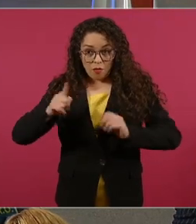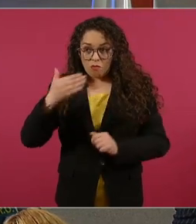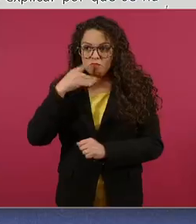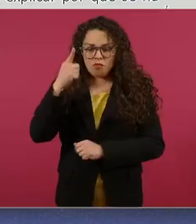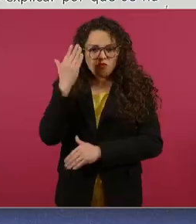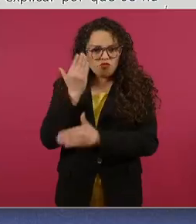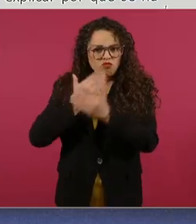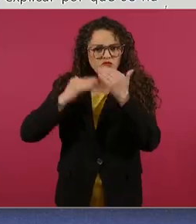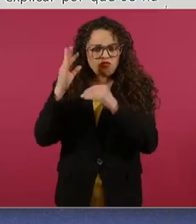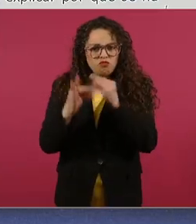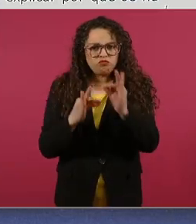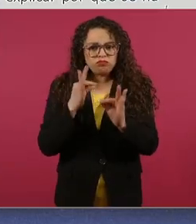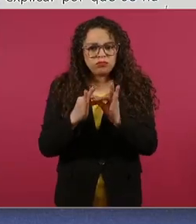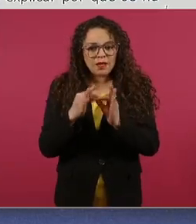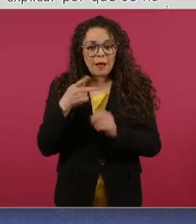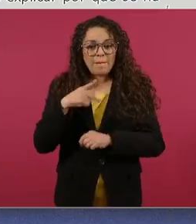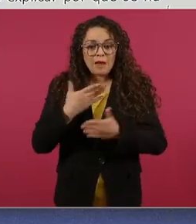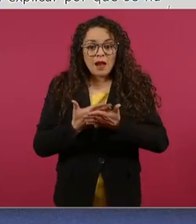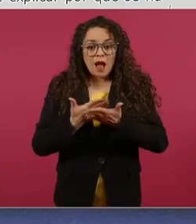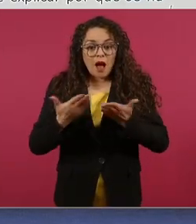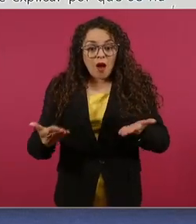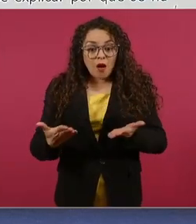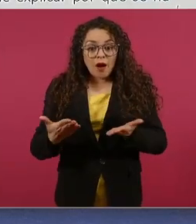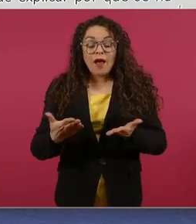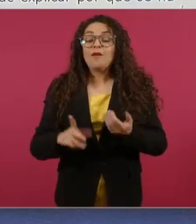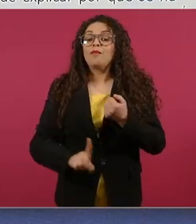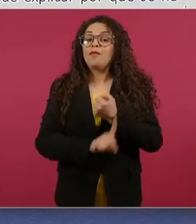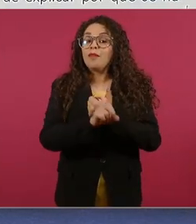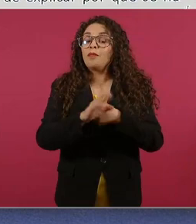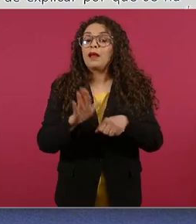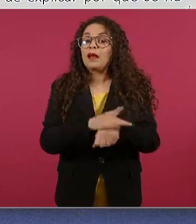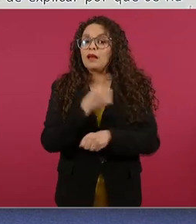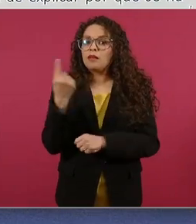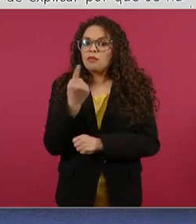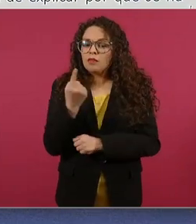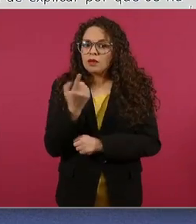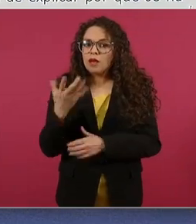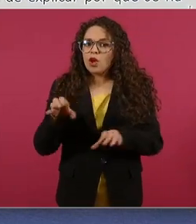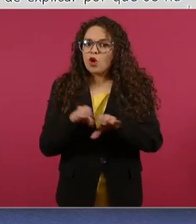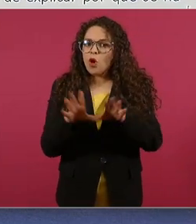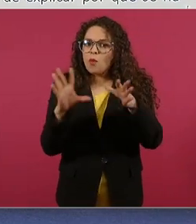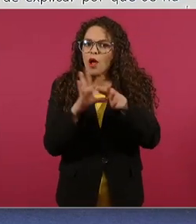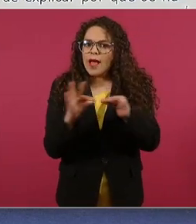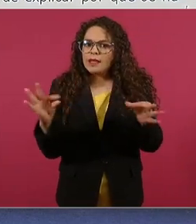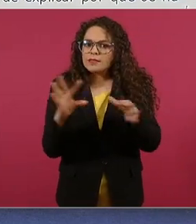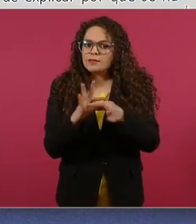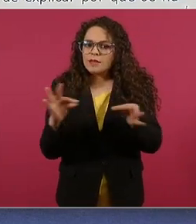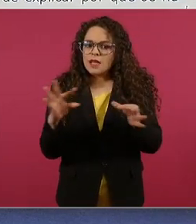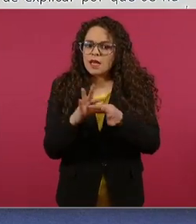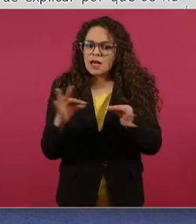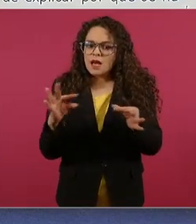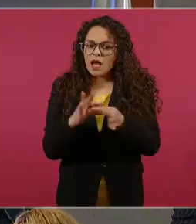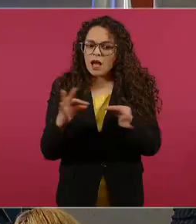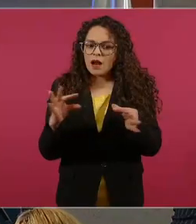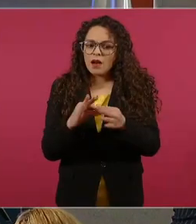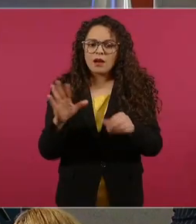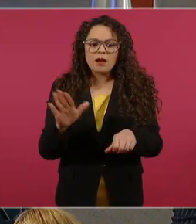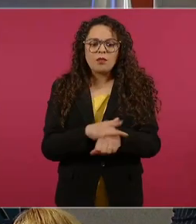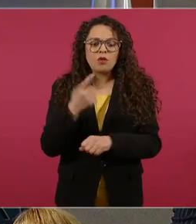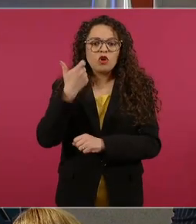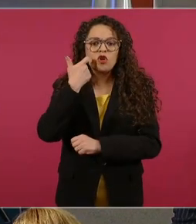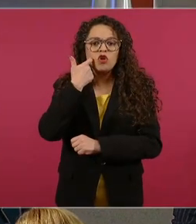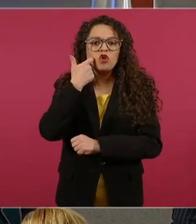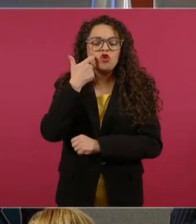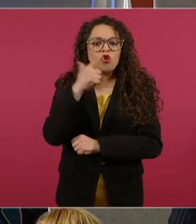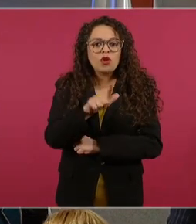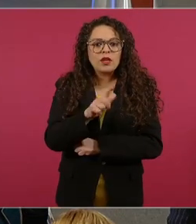en la difícil situación de explicar por qué se ha mostrado reacio a actuar sobre